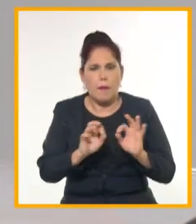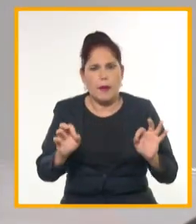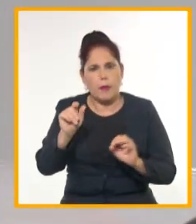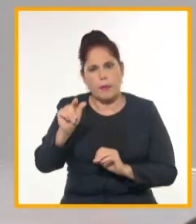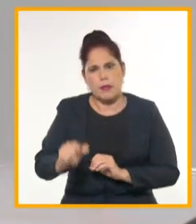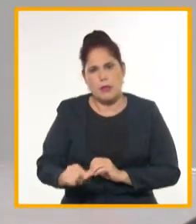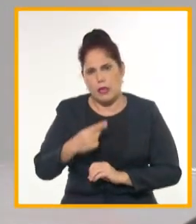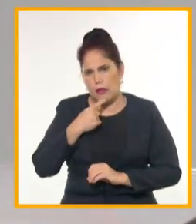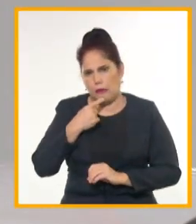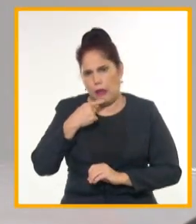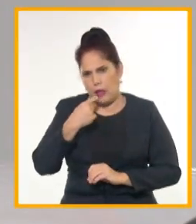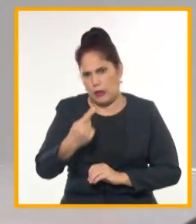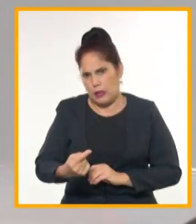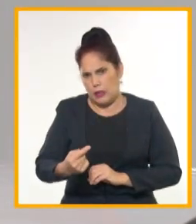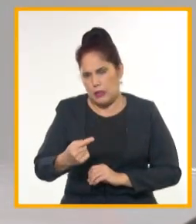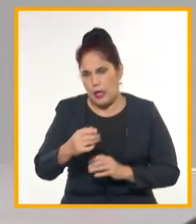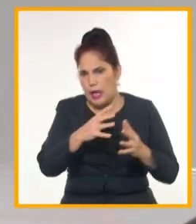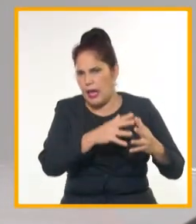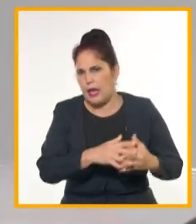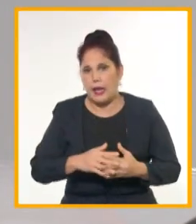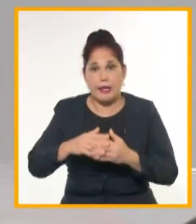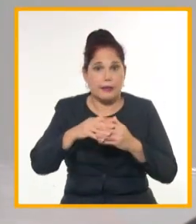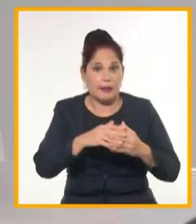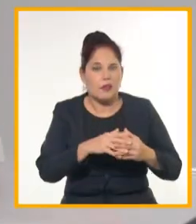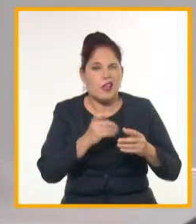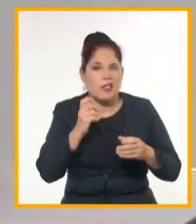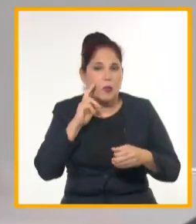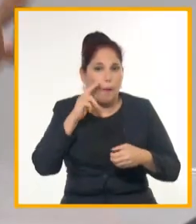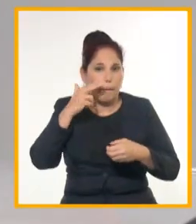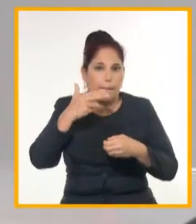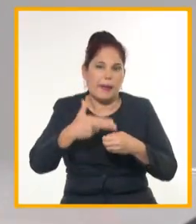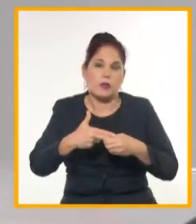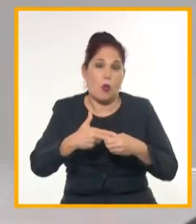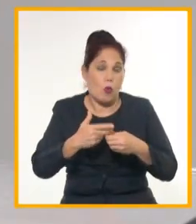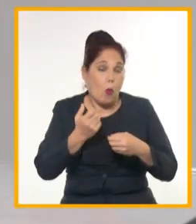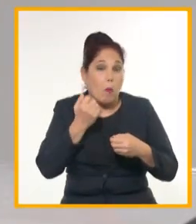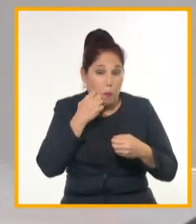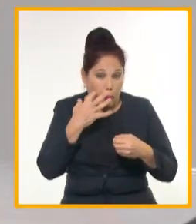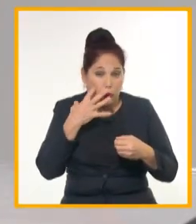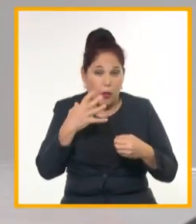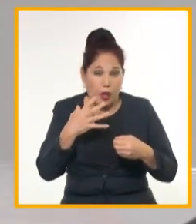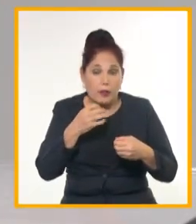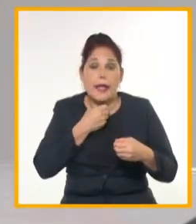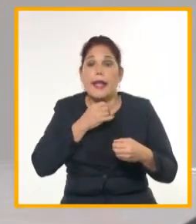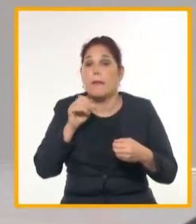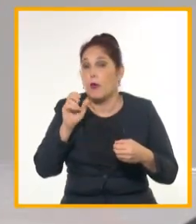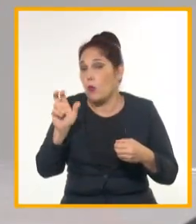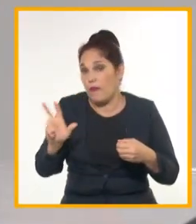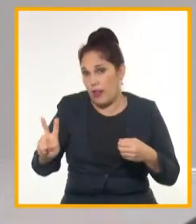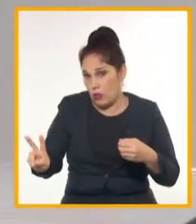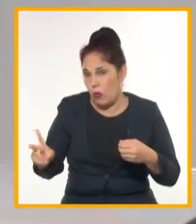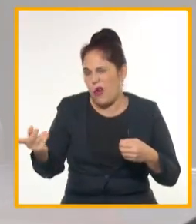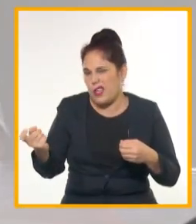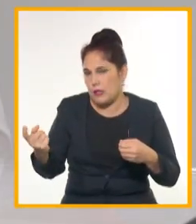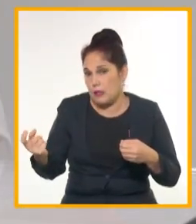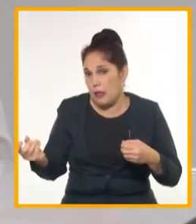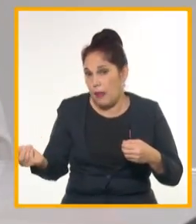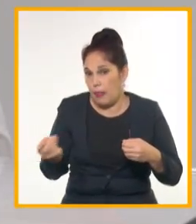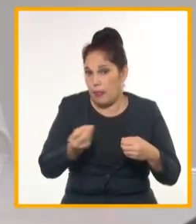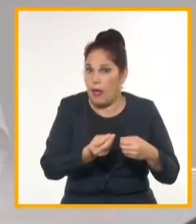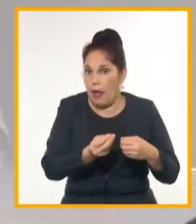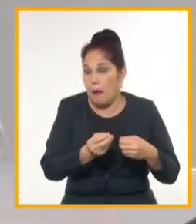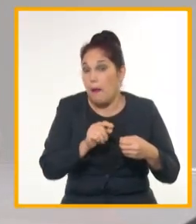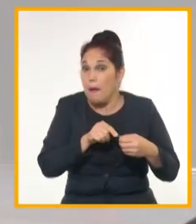explicado que en Estados Unidos necesita de un petróleo pesado o súper pesado como el venezolano, un crudo de ese tipo, para